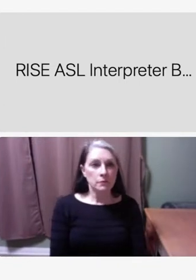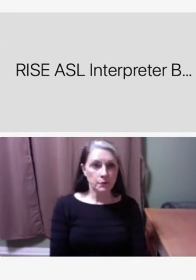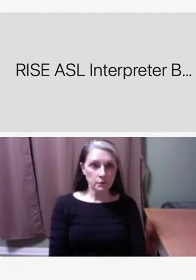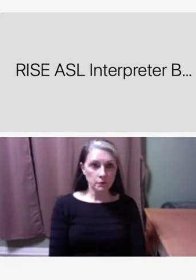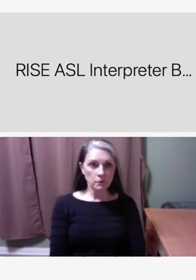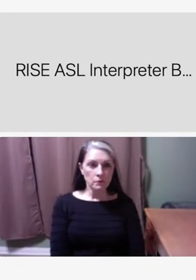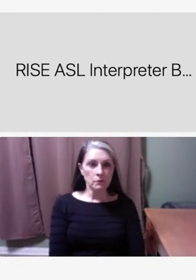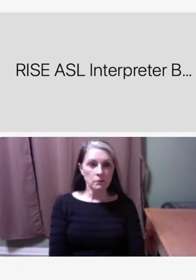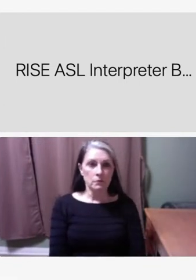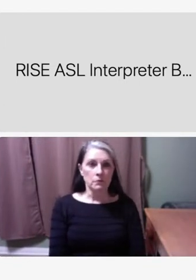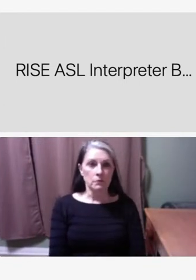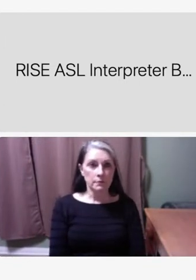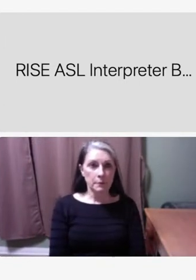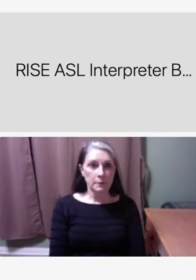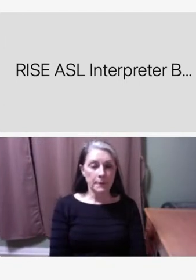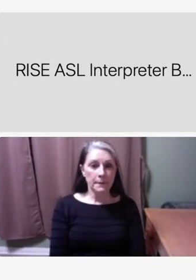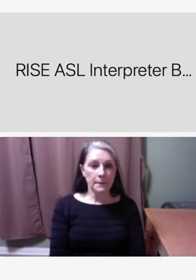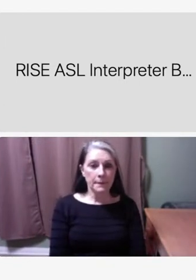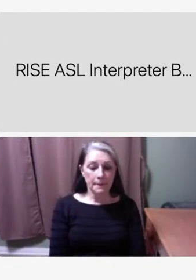I didn't know that, but.